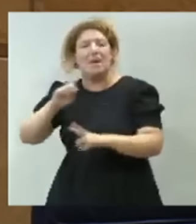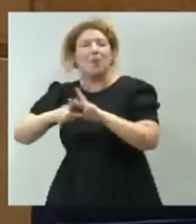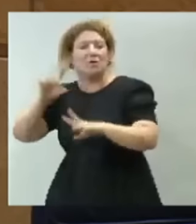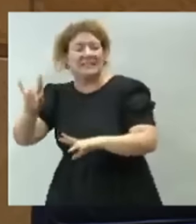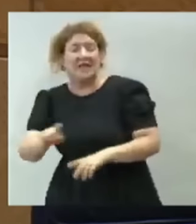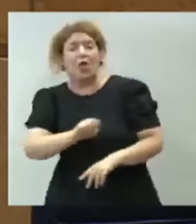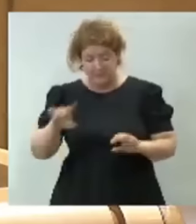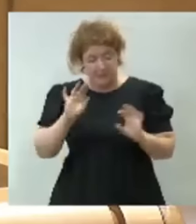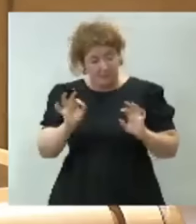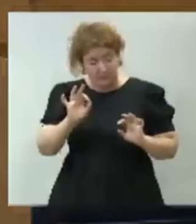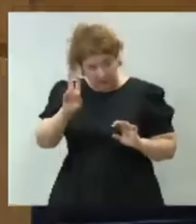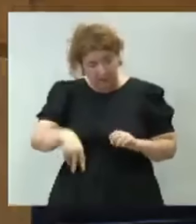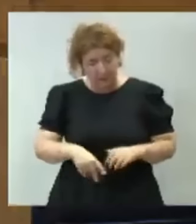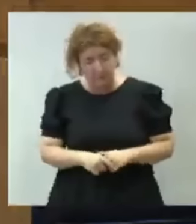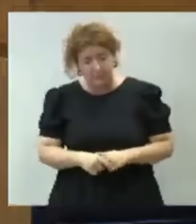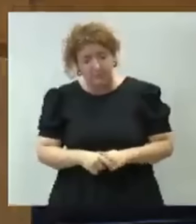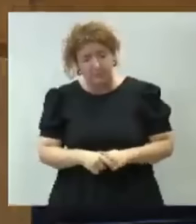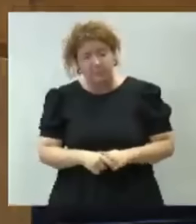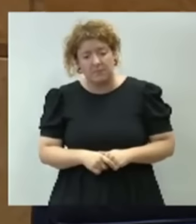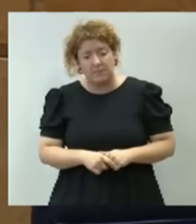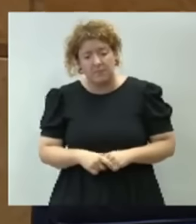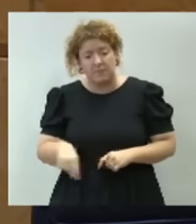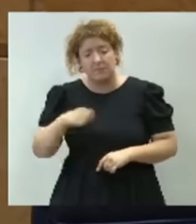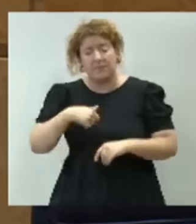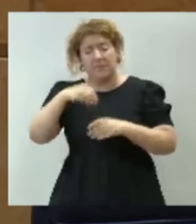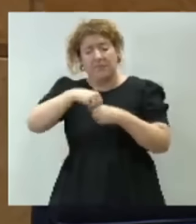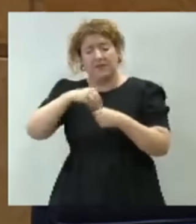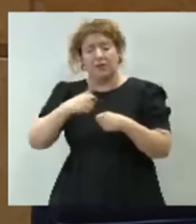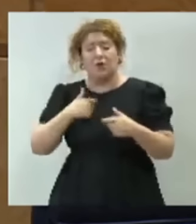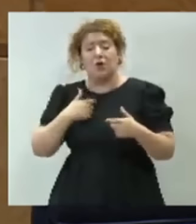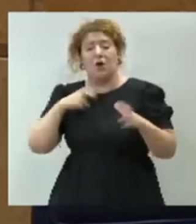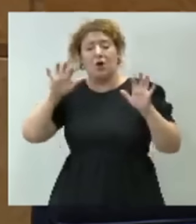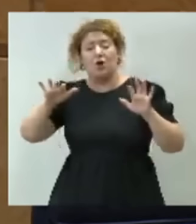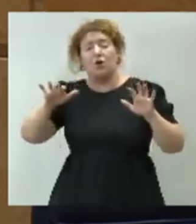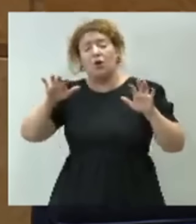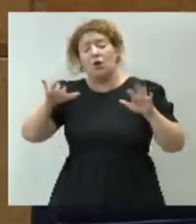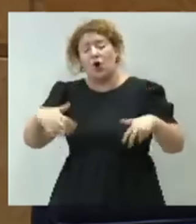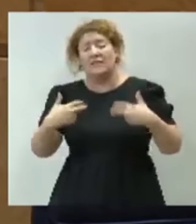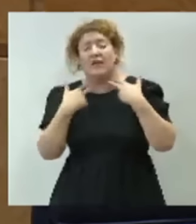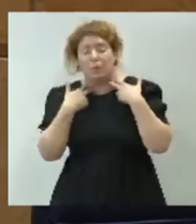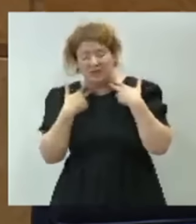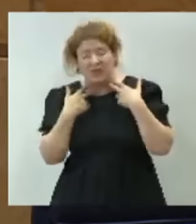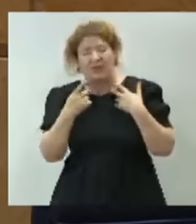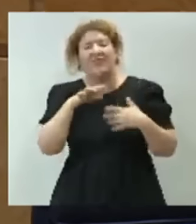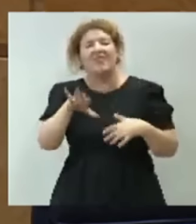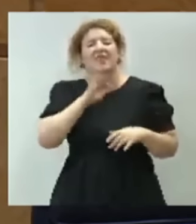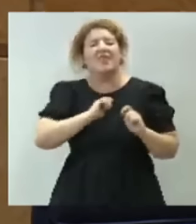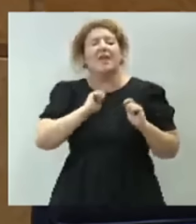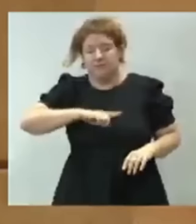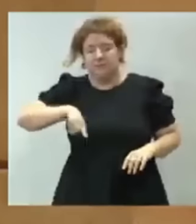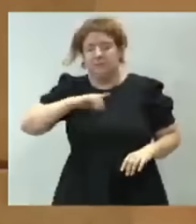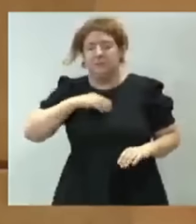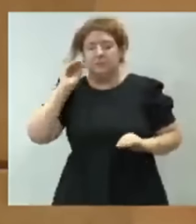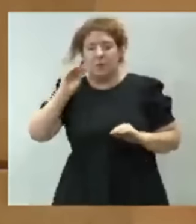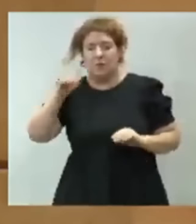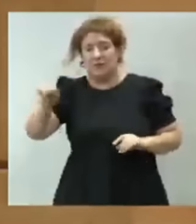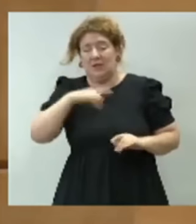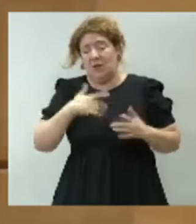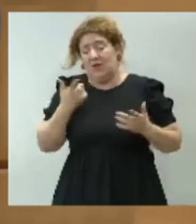estas competencias. Son sus representantes legítimos en el Congreso los que deciden la investidura, a quién se la conceden y a quién no. ¿Qué